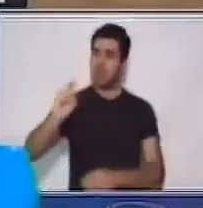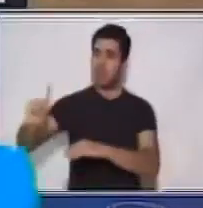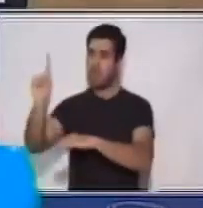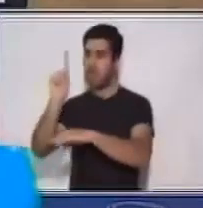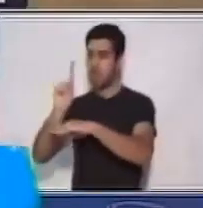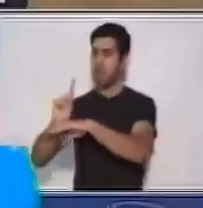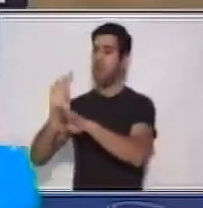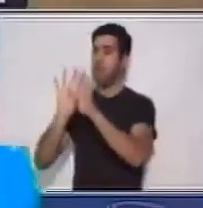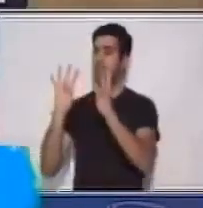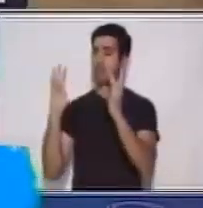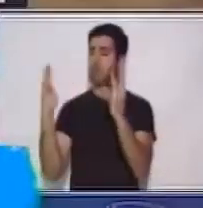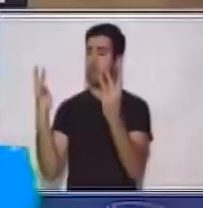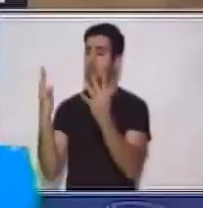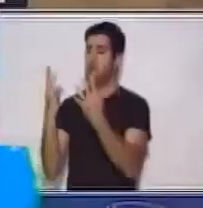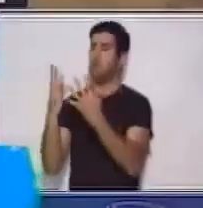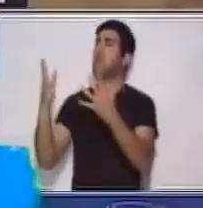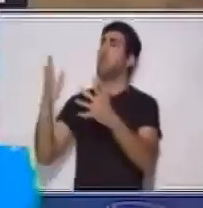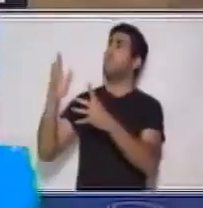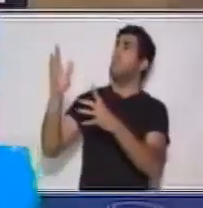nunca ha de encontrar.